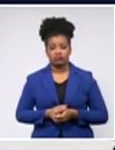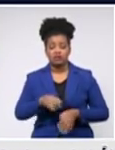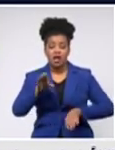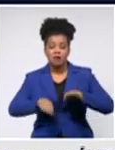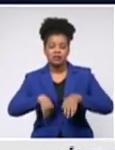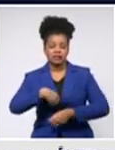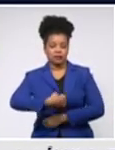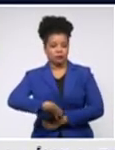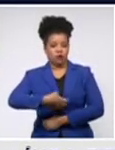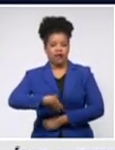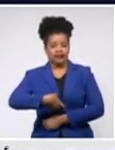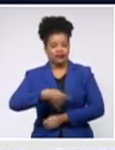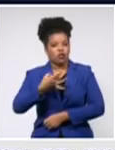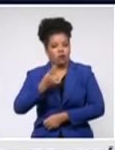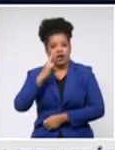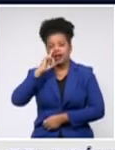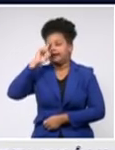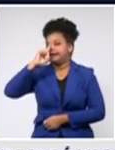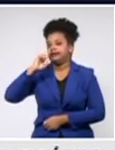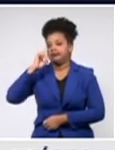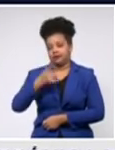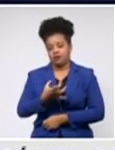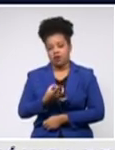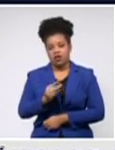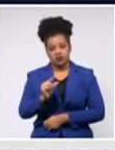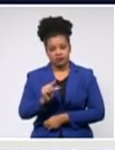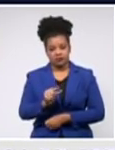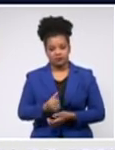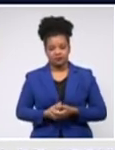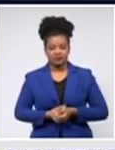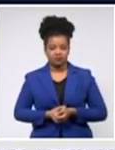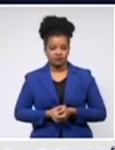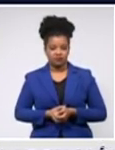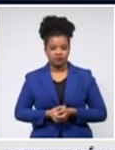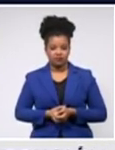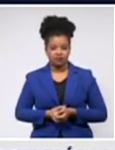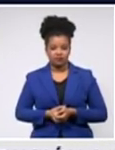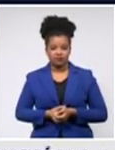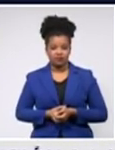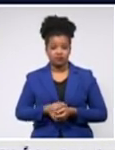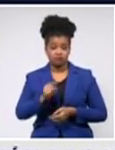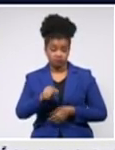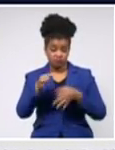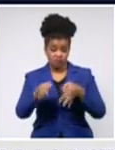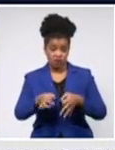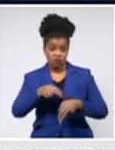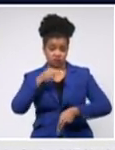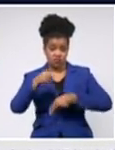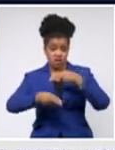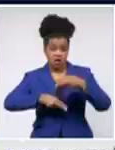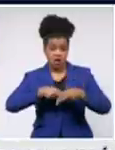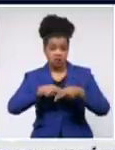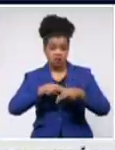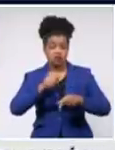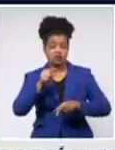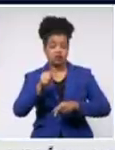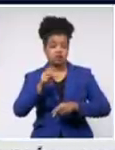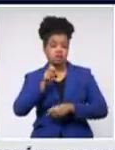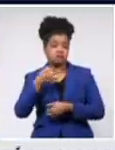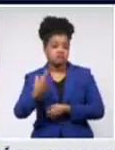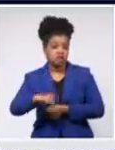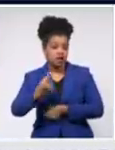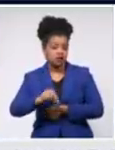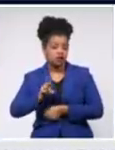desagradable cuando se toma la muestra. Entonces, esto se elaboró, se puso en práctica y, como dice,